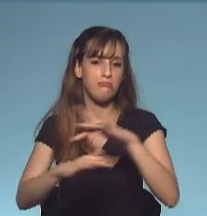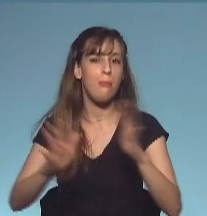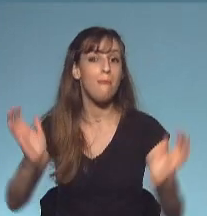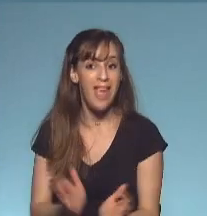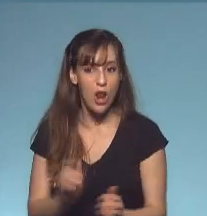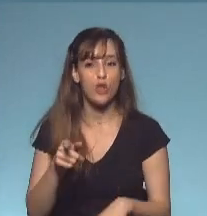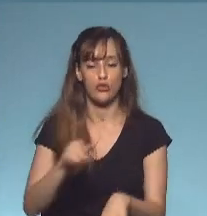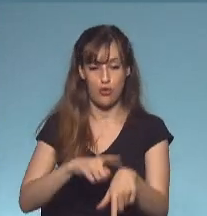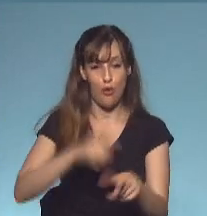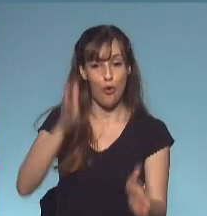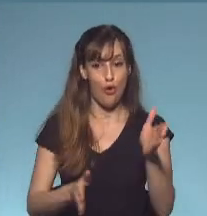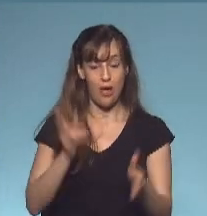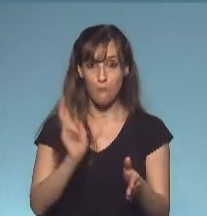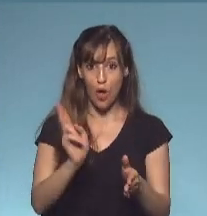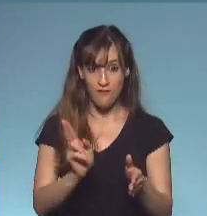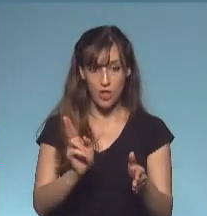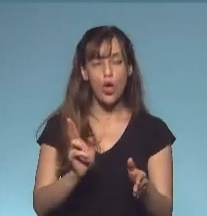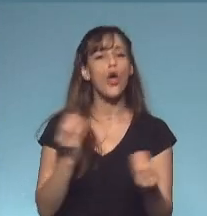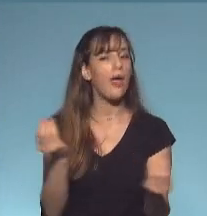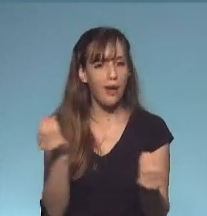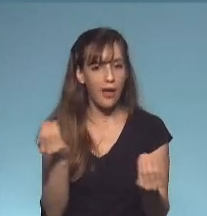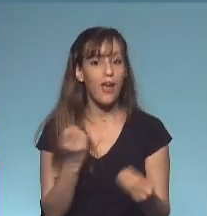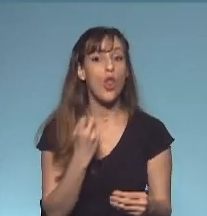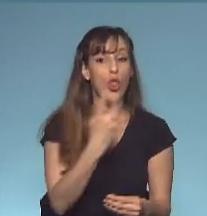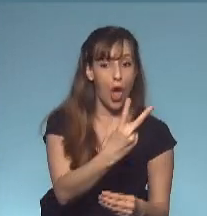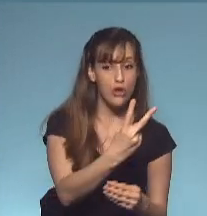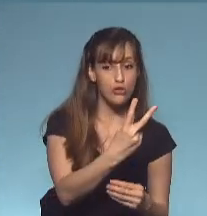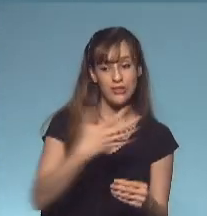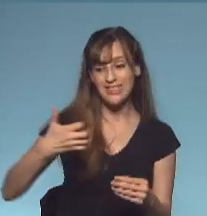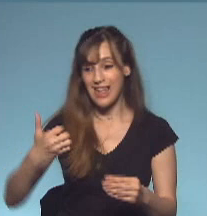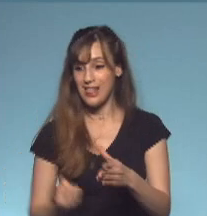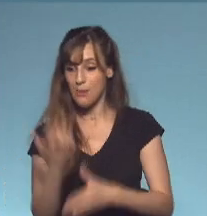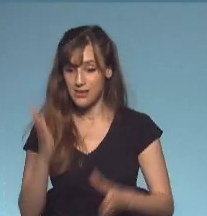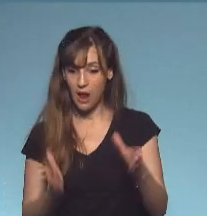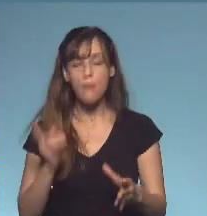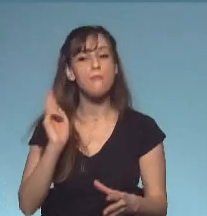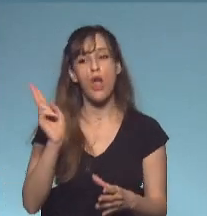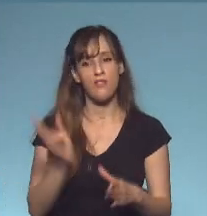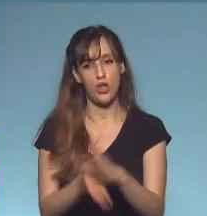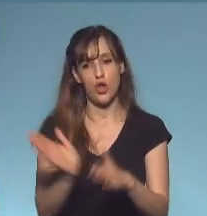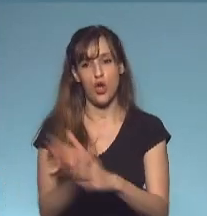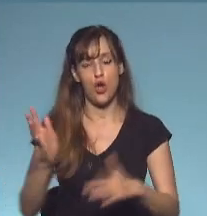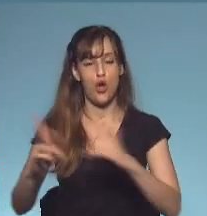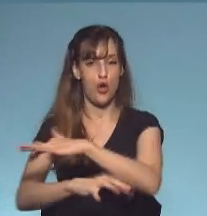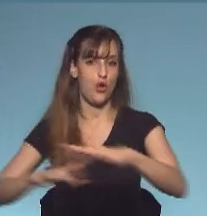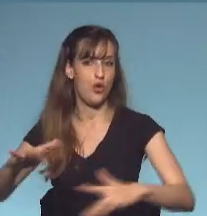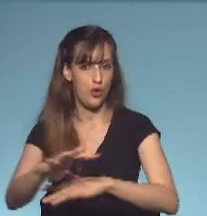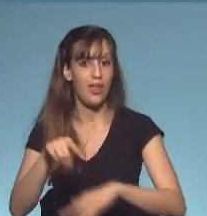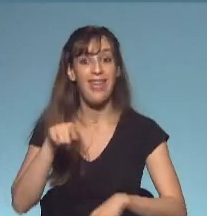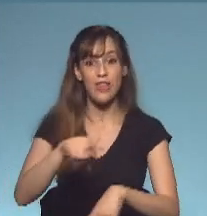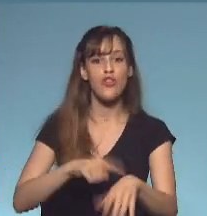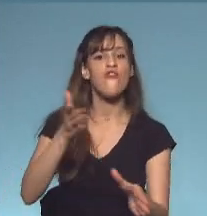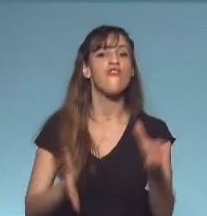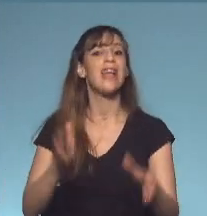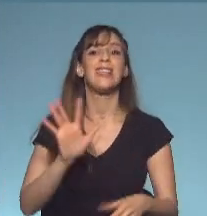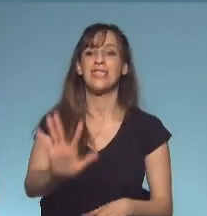restricción horaria va a ir desde las 2 a las 6 de la mañana, para los que estén en fase 5. Y no están